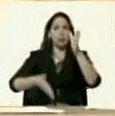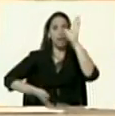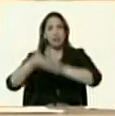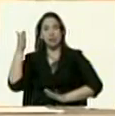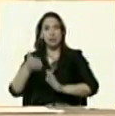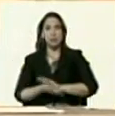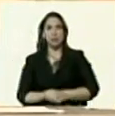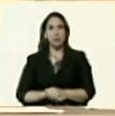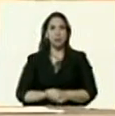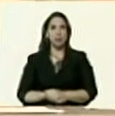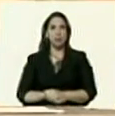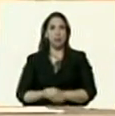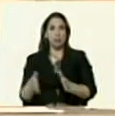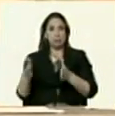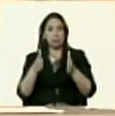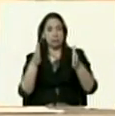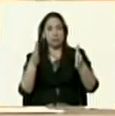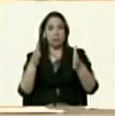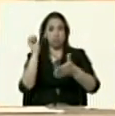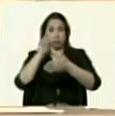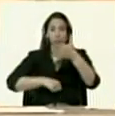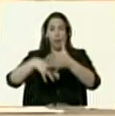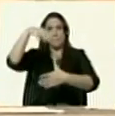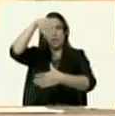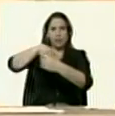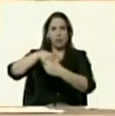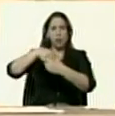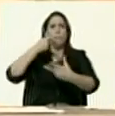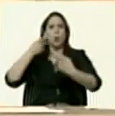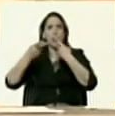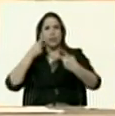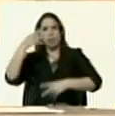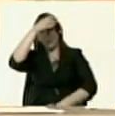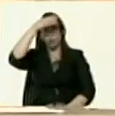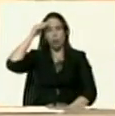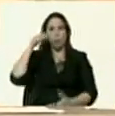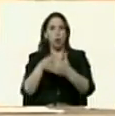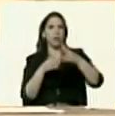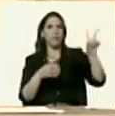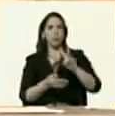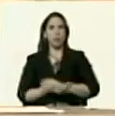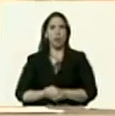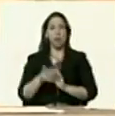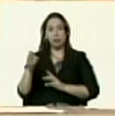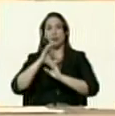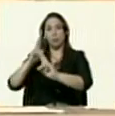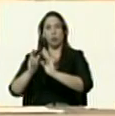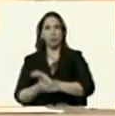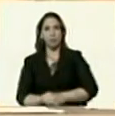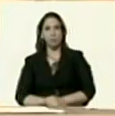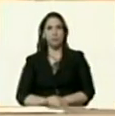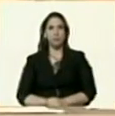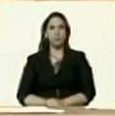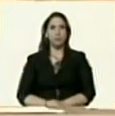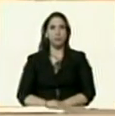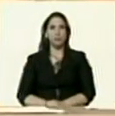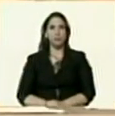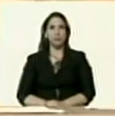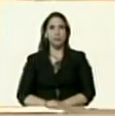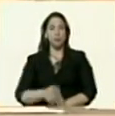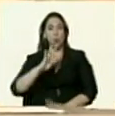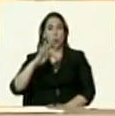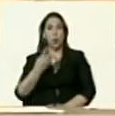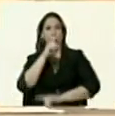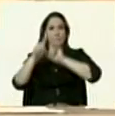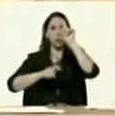callejón sin salida que los metió la política de Donald Trump sobre Venezuela. Esa es mi respuesta. La cuarta